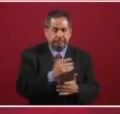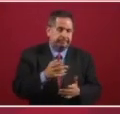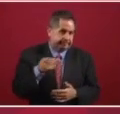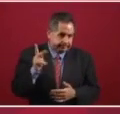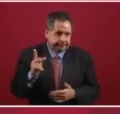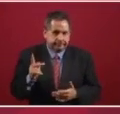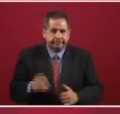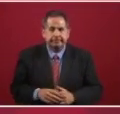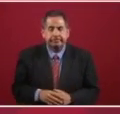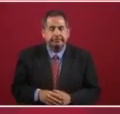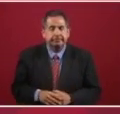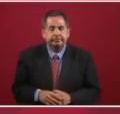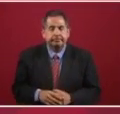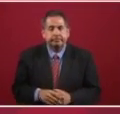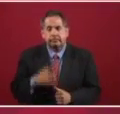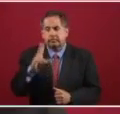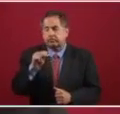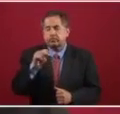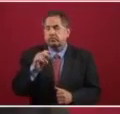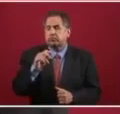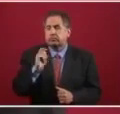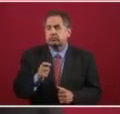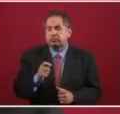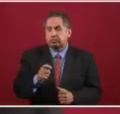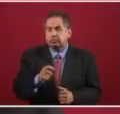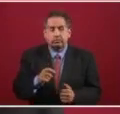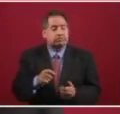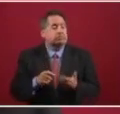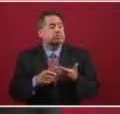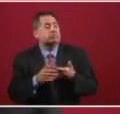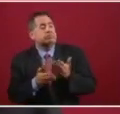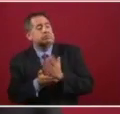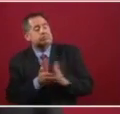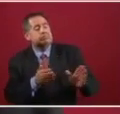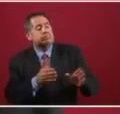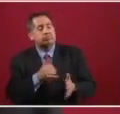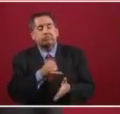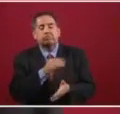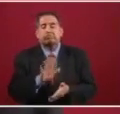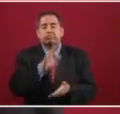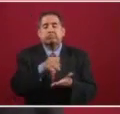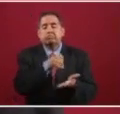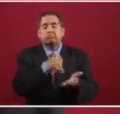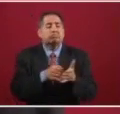pero no es una isla.